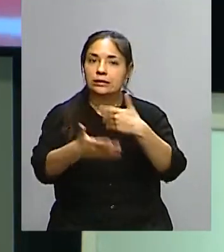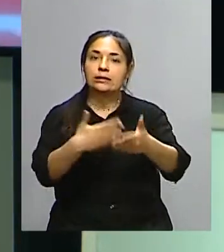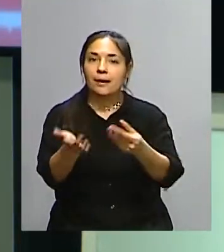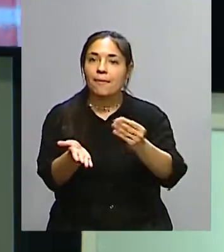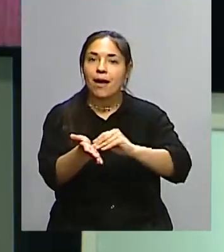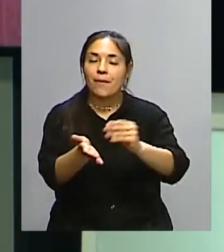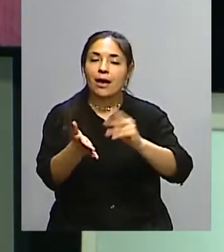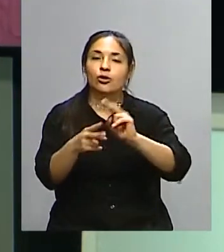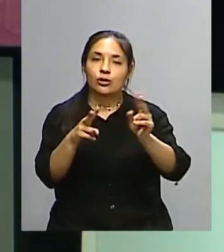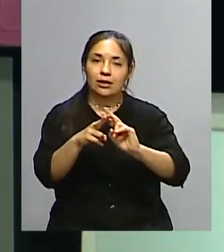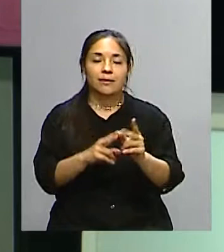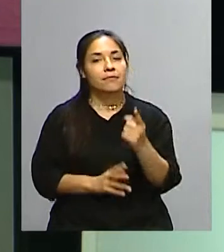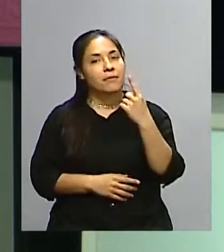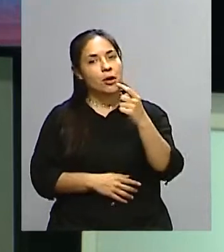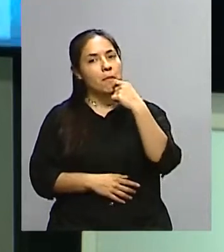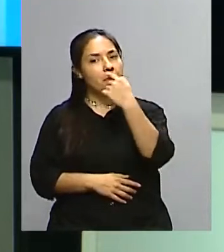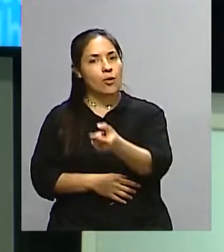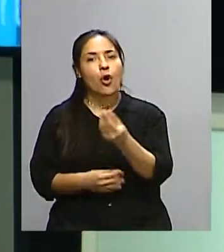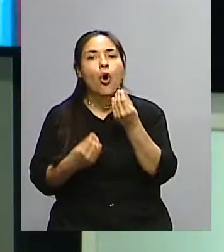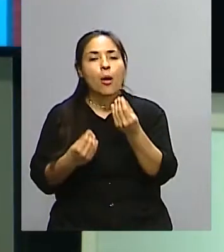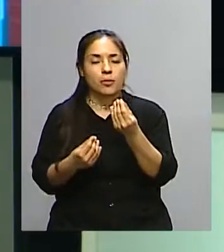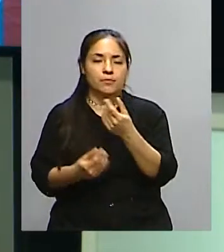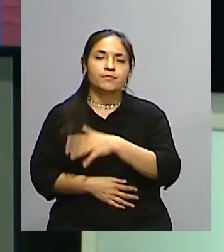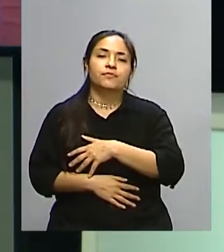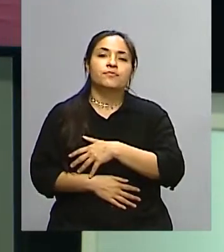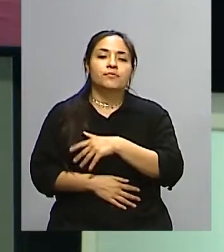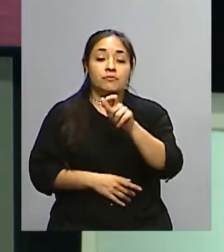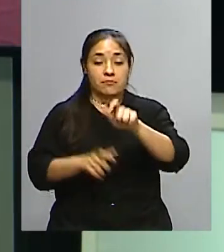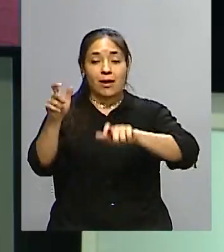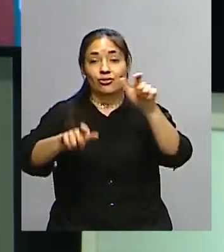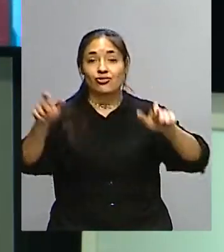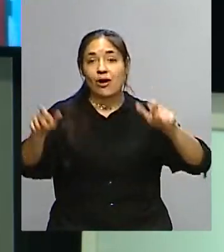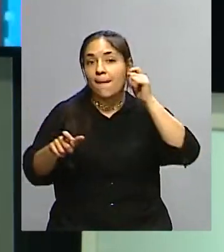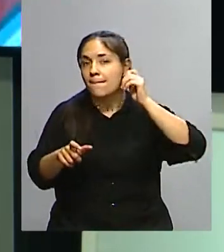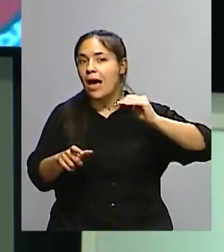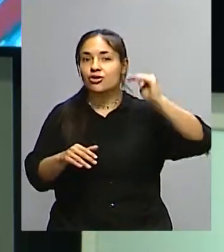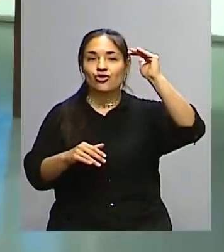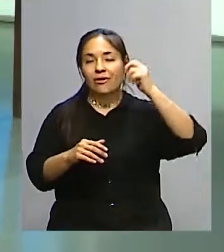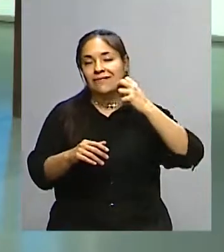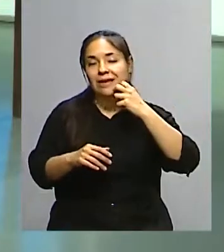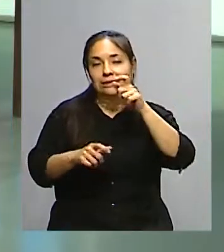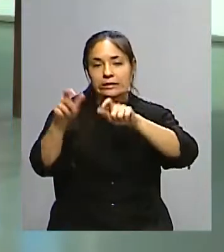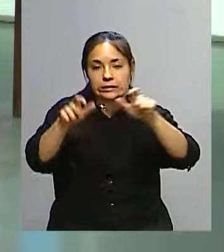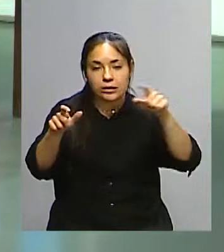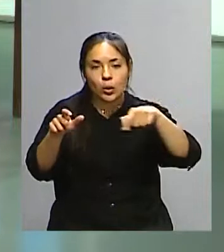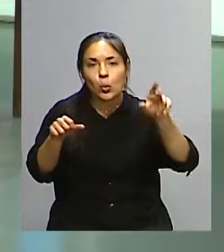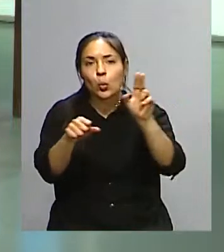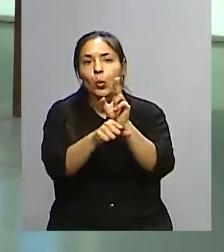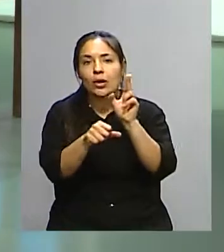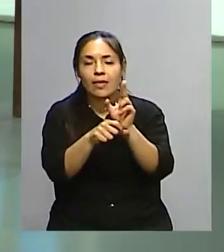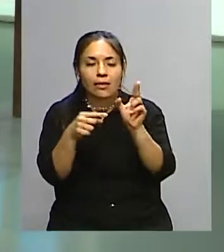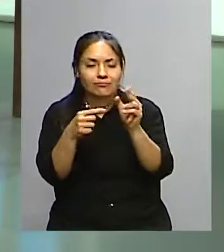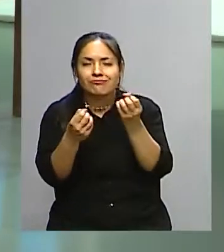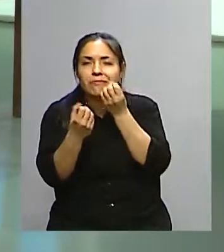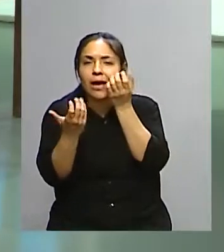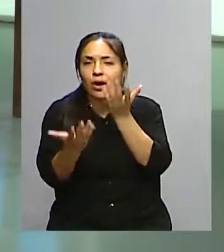podemos empezar a hablar de mejorar el cuidado de las personas mayores? Me parece que ahí está la clave. Sí, totalmente,